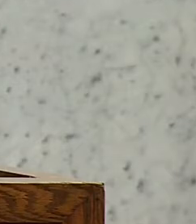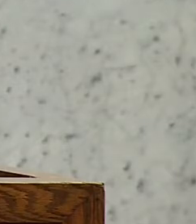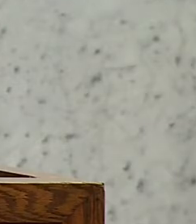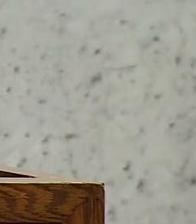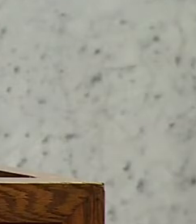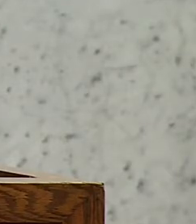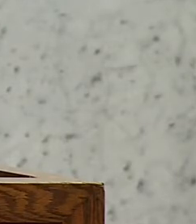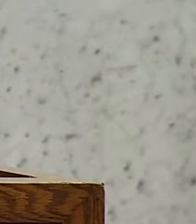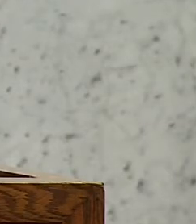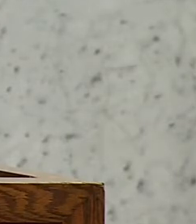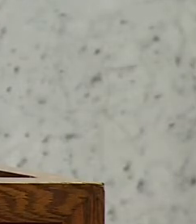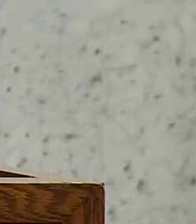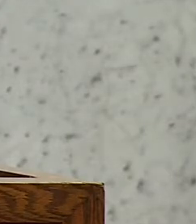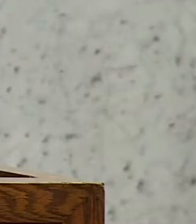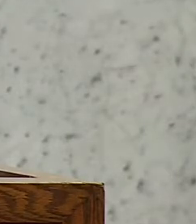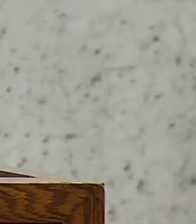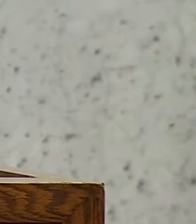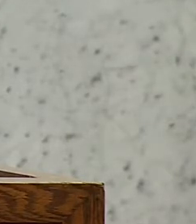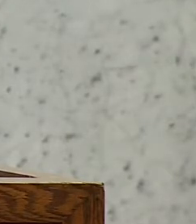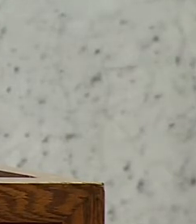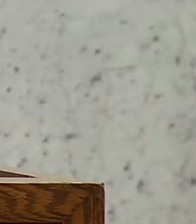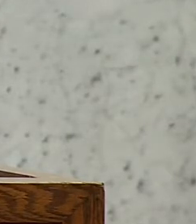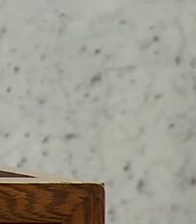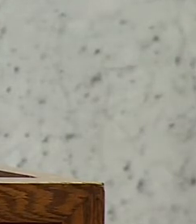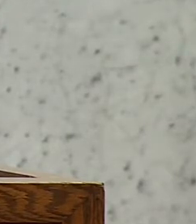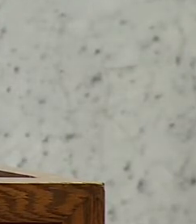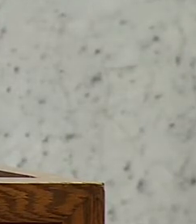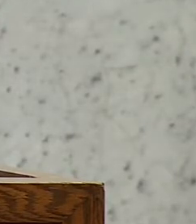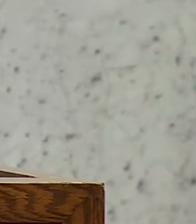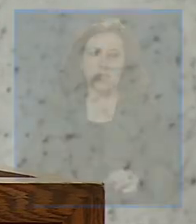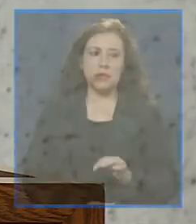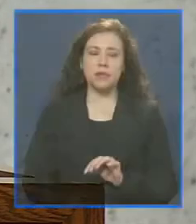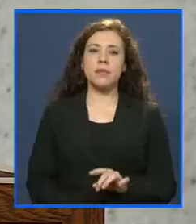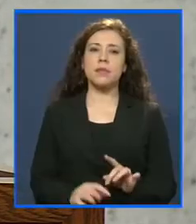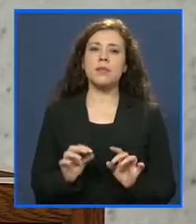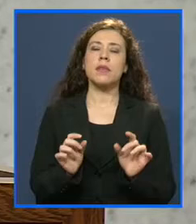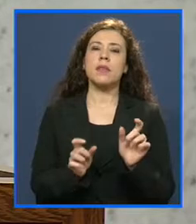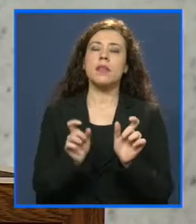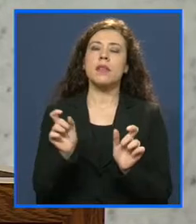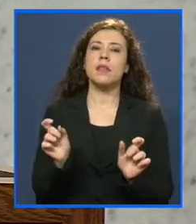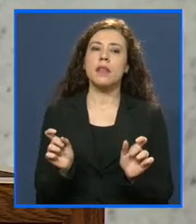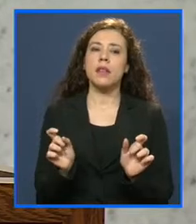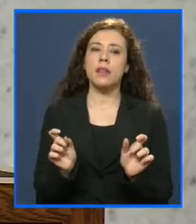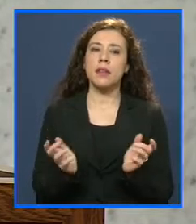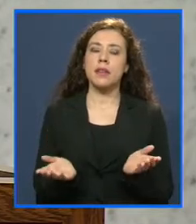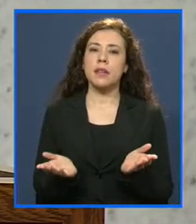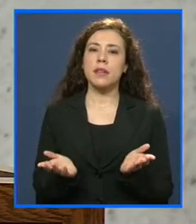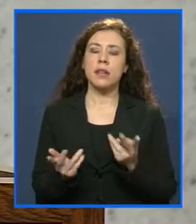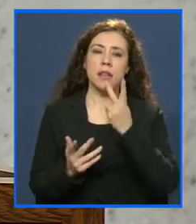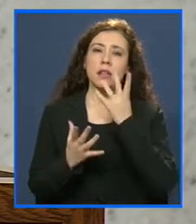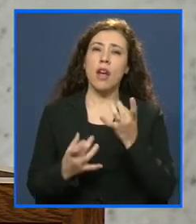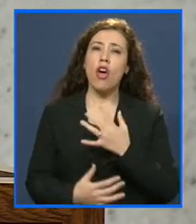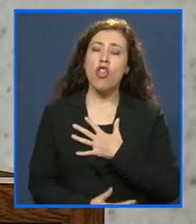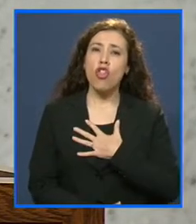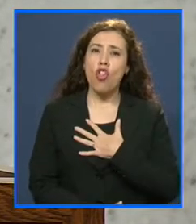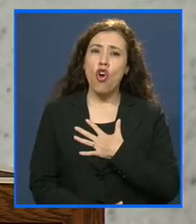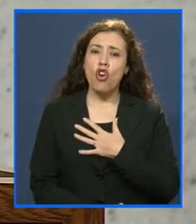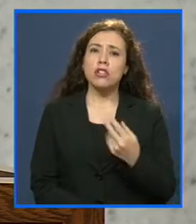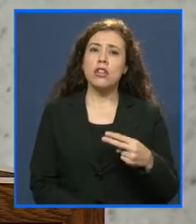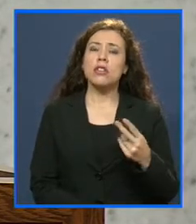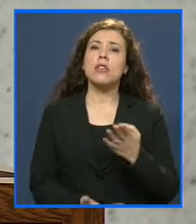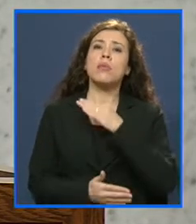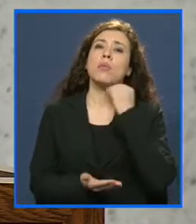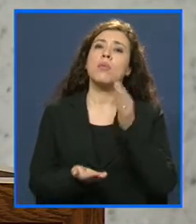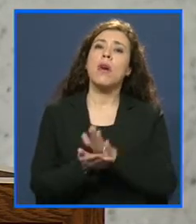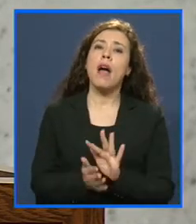creo que nadie de lo que está en este salón quedó indiferente ante tan dolorosa noticia la partida